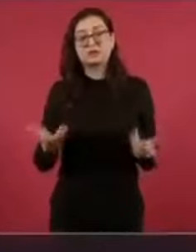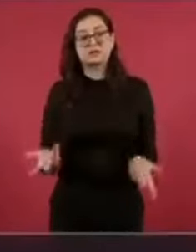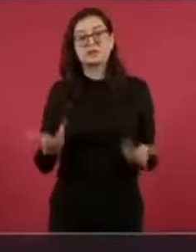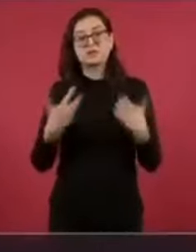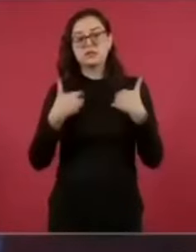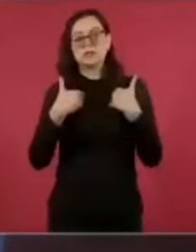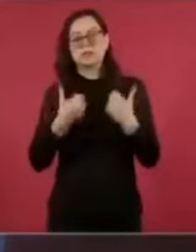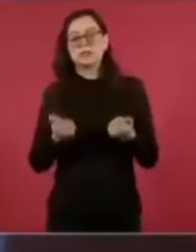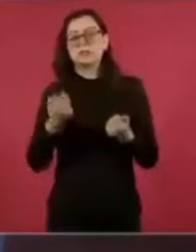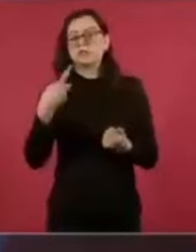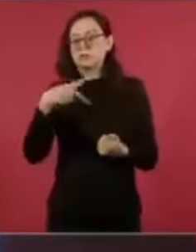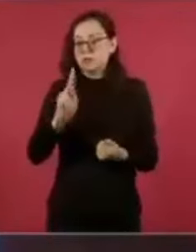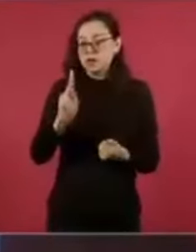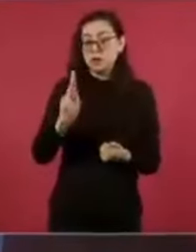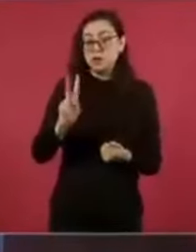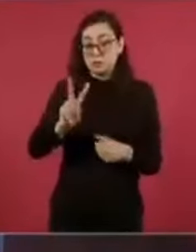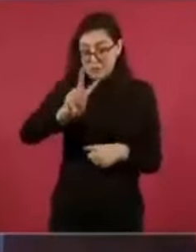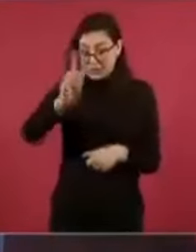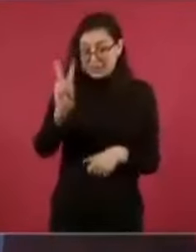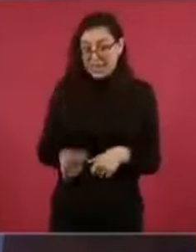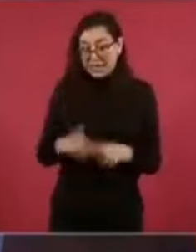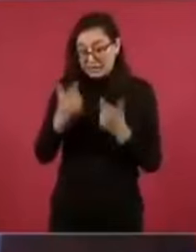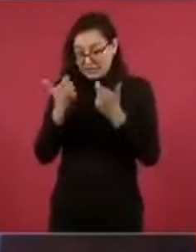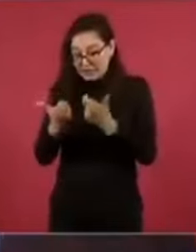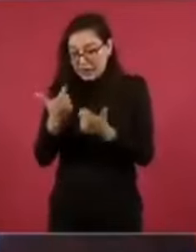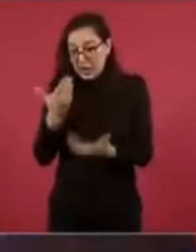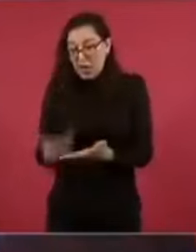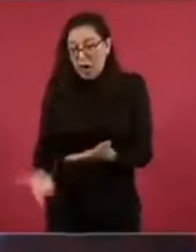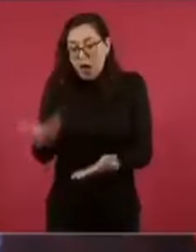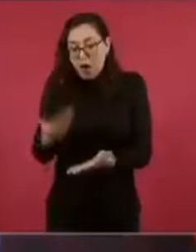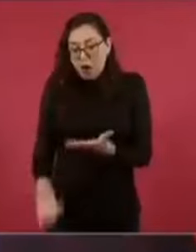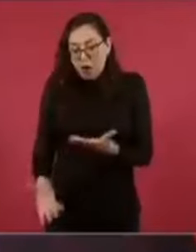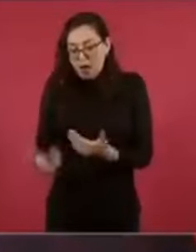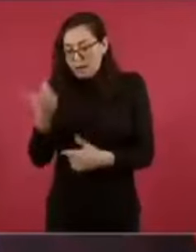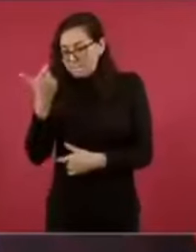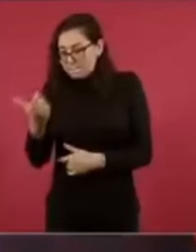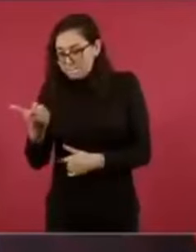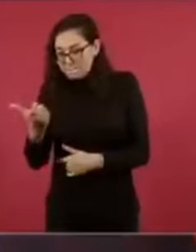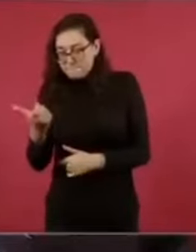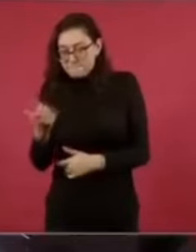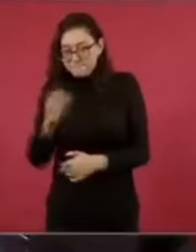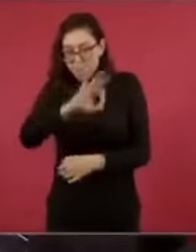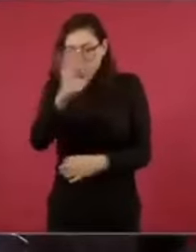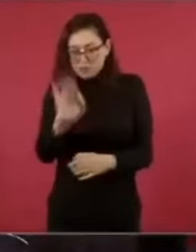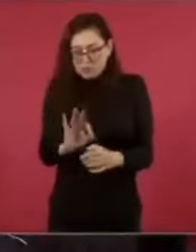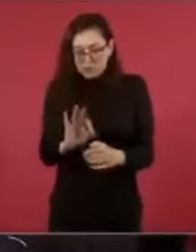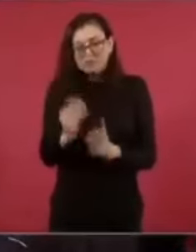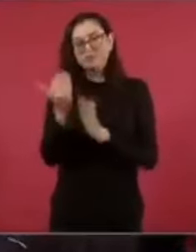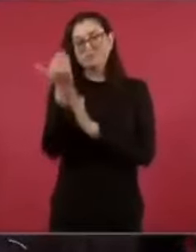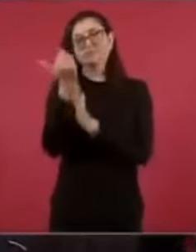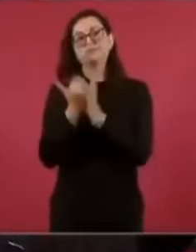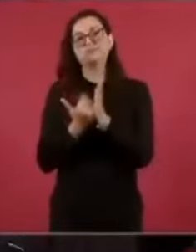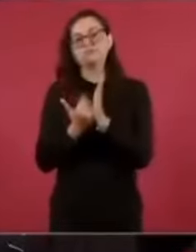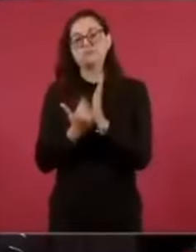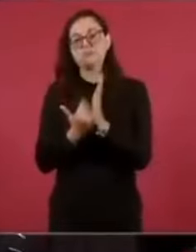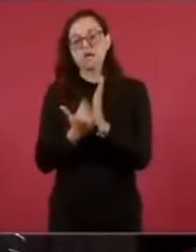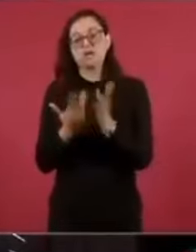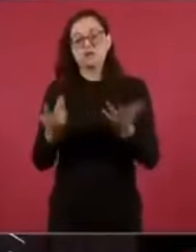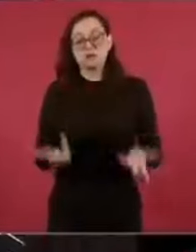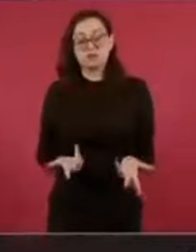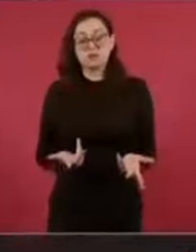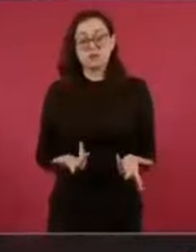la gasolina al consumidor que ese es el resultado final y agréguele